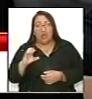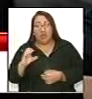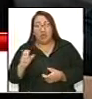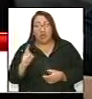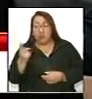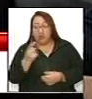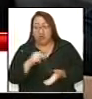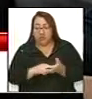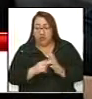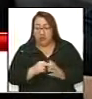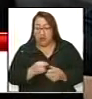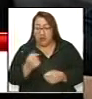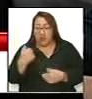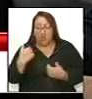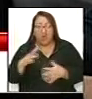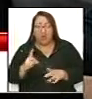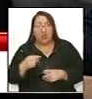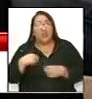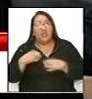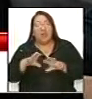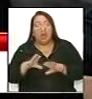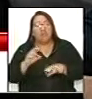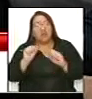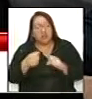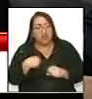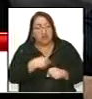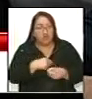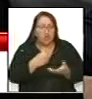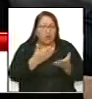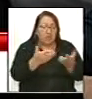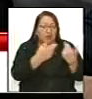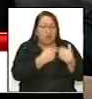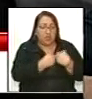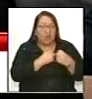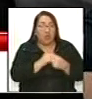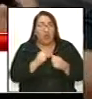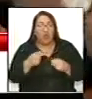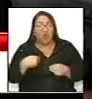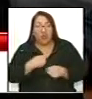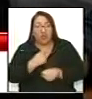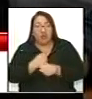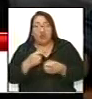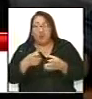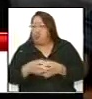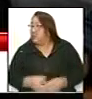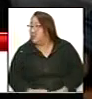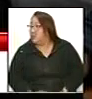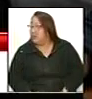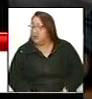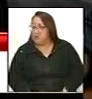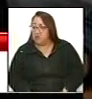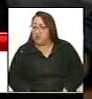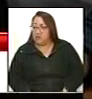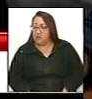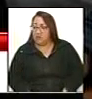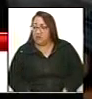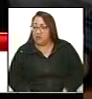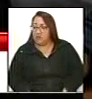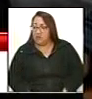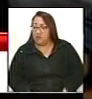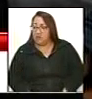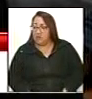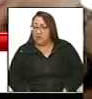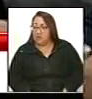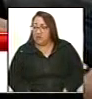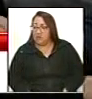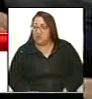una mera mandataria, dejamos de ser mandatarios para ser titulares porque los miembros de Aceptai, que son 7.000